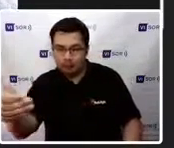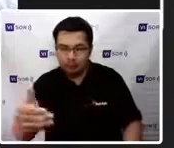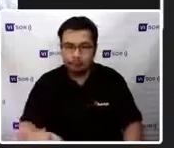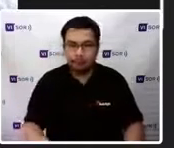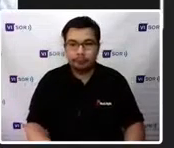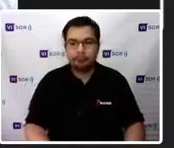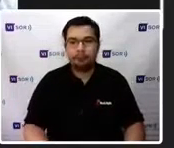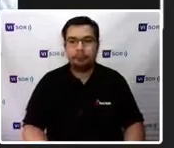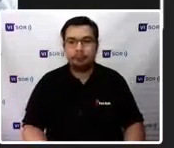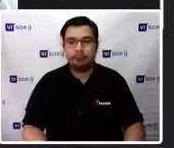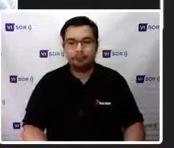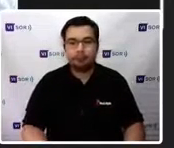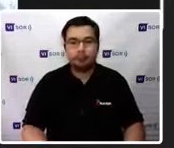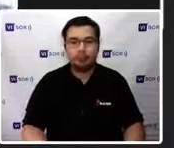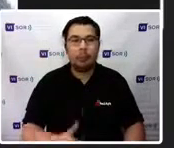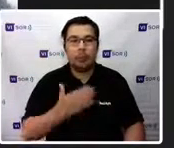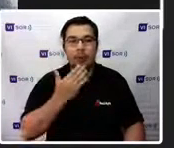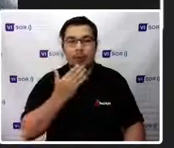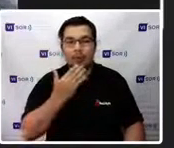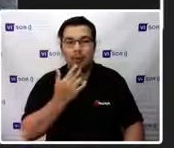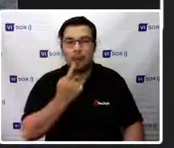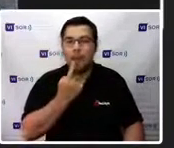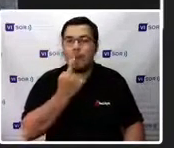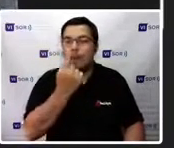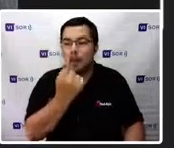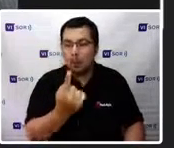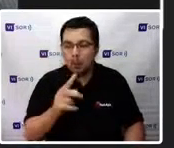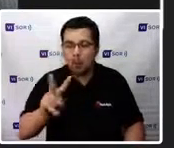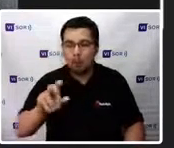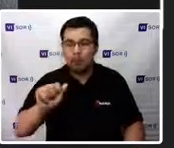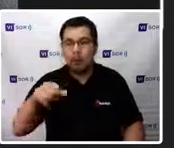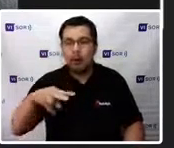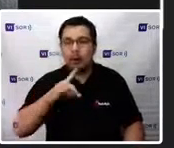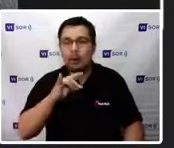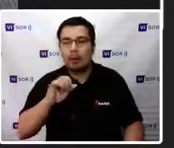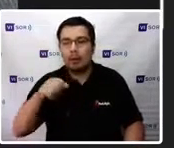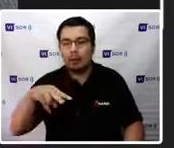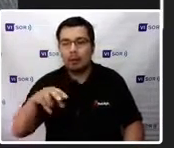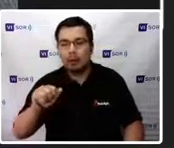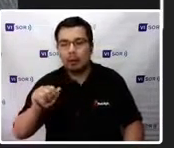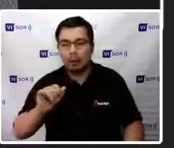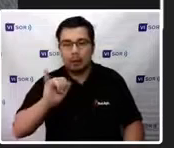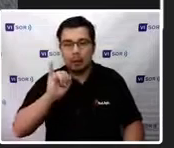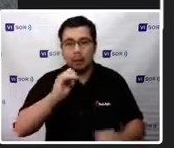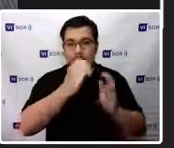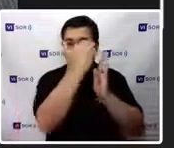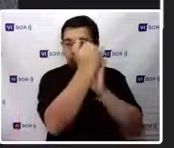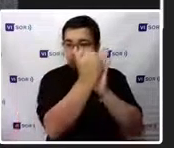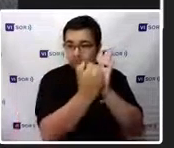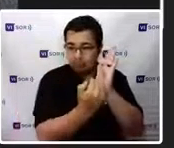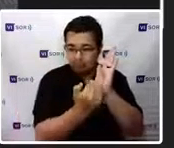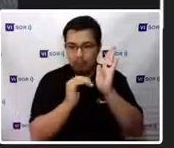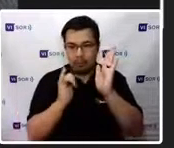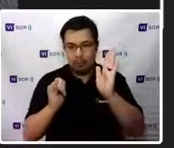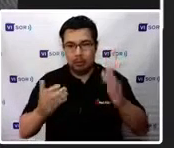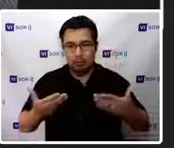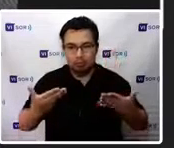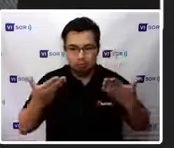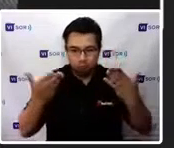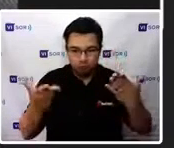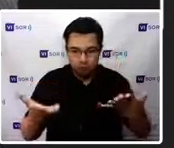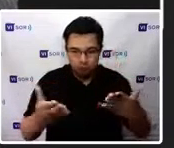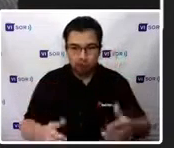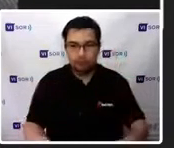como preguntaba Valentina, la lista, tu pregunta, ¿no es cierto? Sí, efectivamente la lista te la van a dar, ¿no? Y un